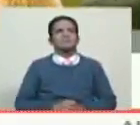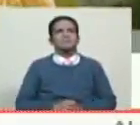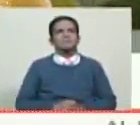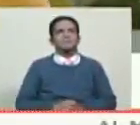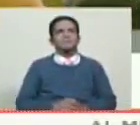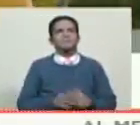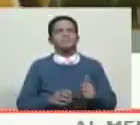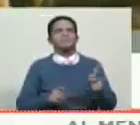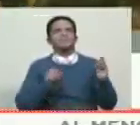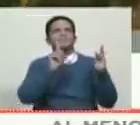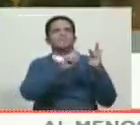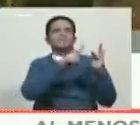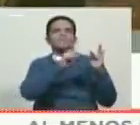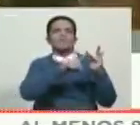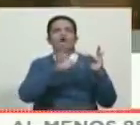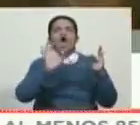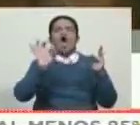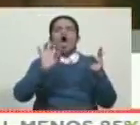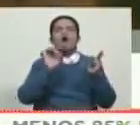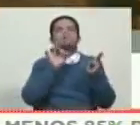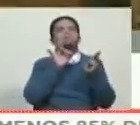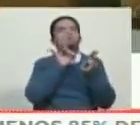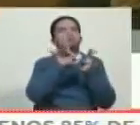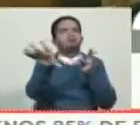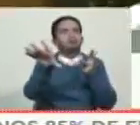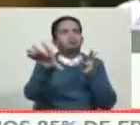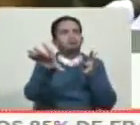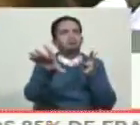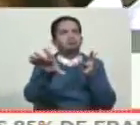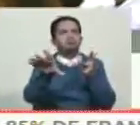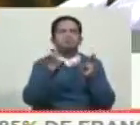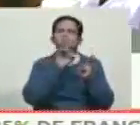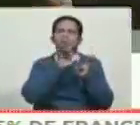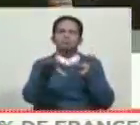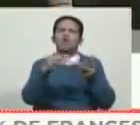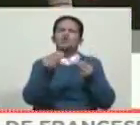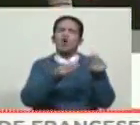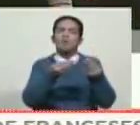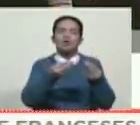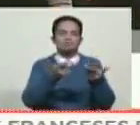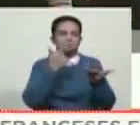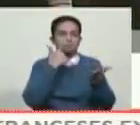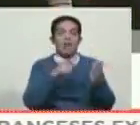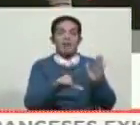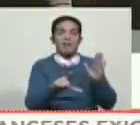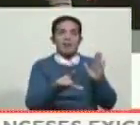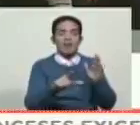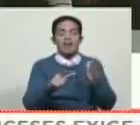O su destitución decretada por sentencia del Tribunal Supremo de Justicia.